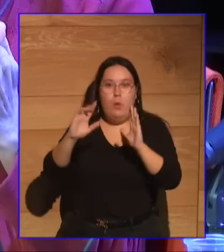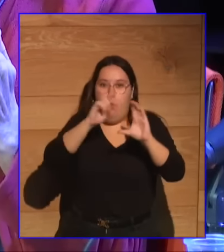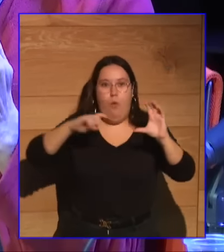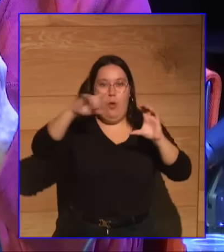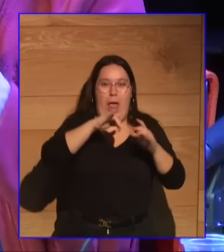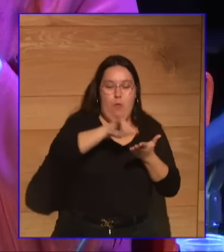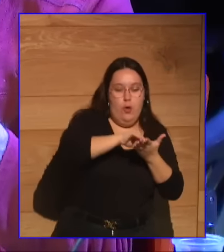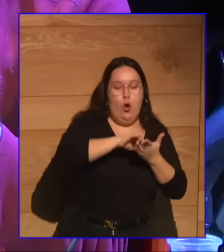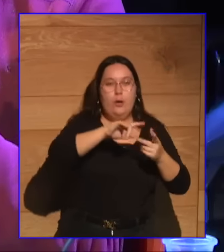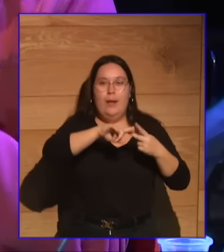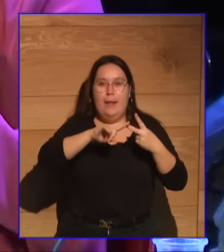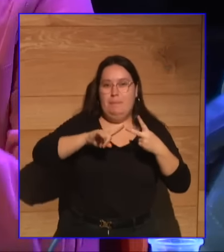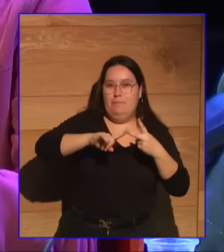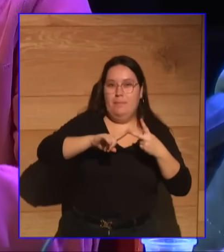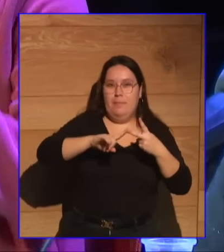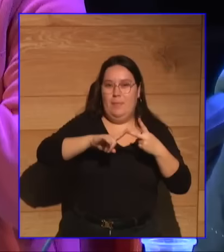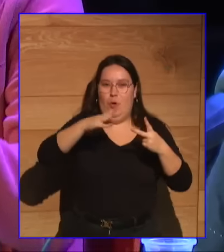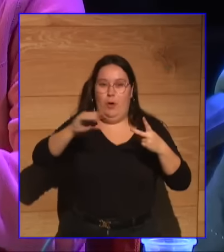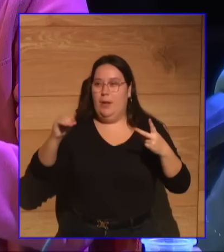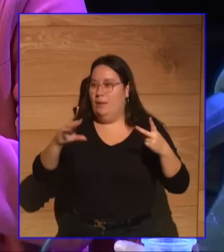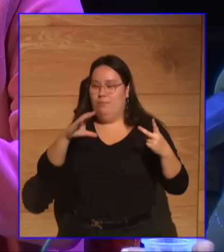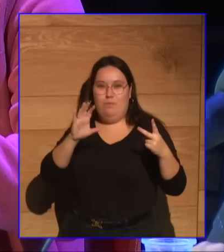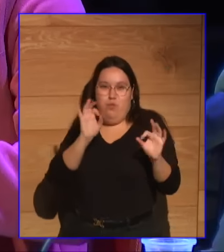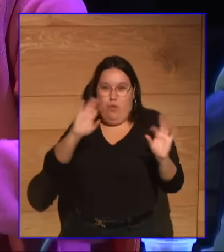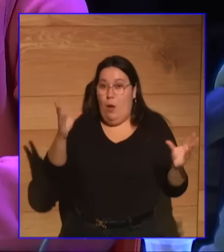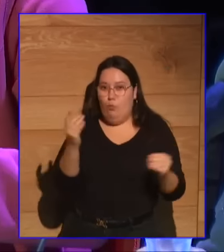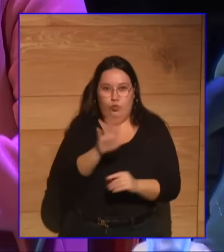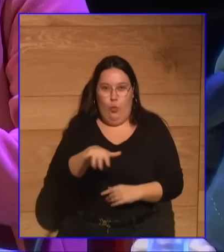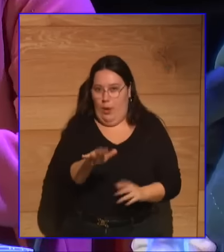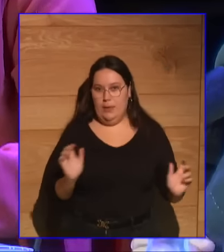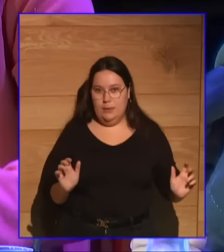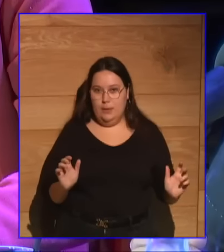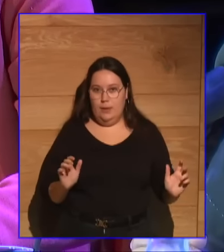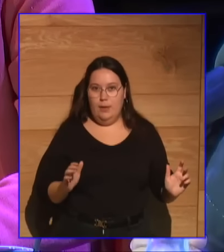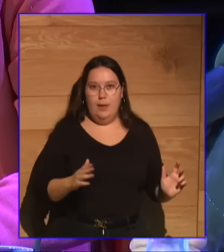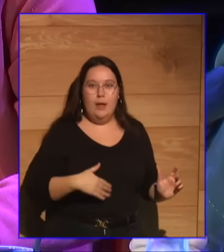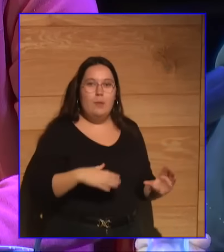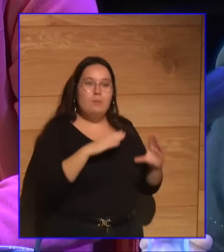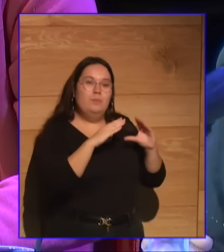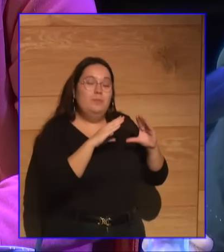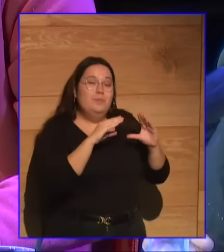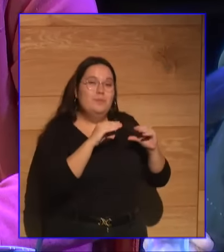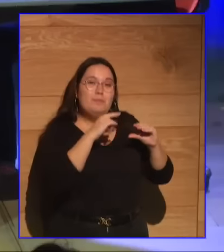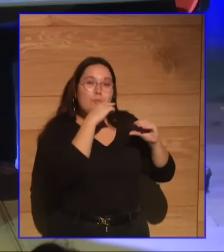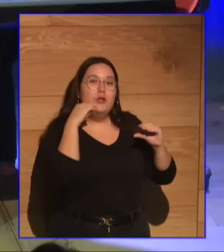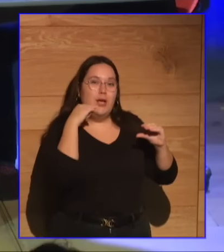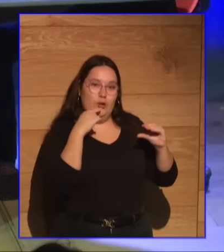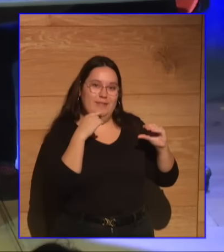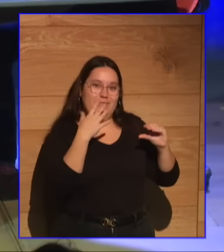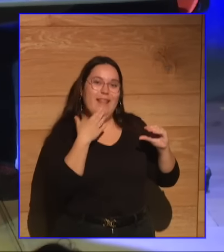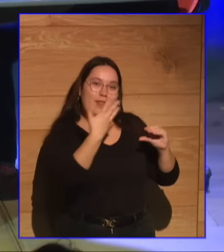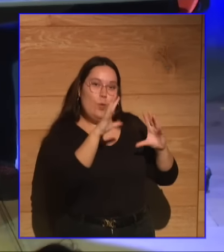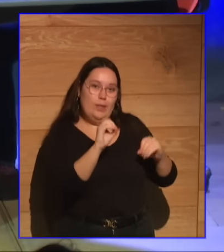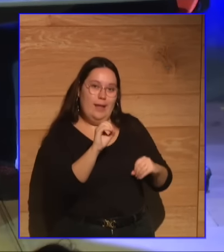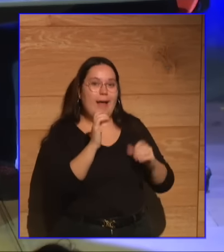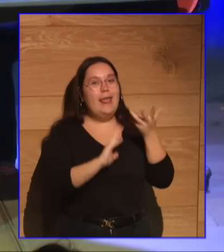Nueva York, en Constantinopla. Bueno, Constantinopla. Bollero de 50 años, así le podéis encontrar en Tinder. En Estambul.